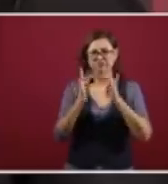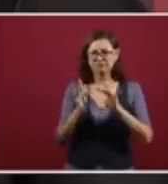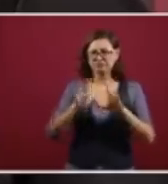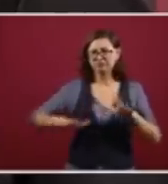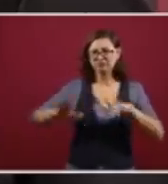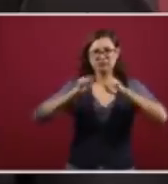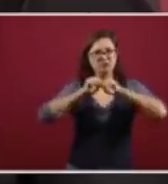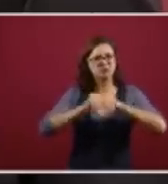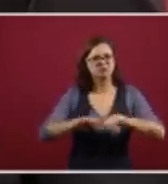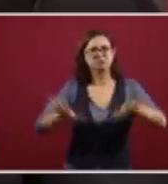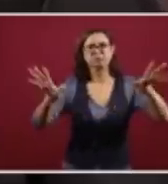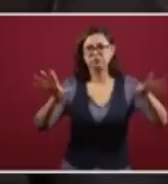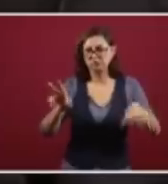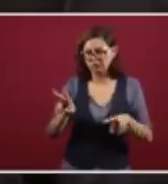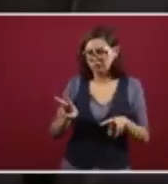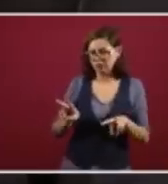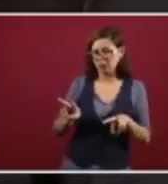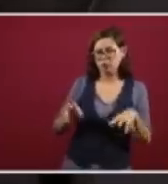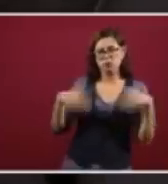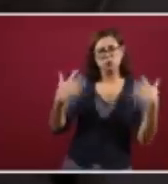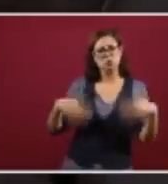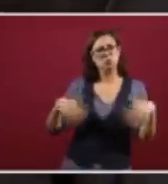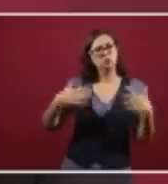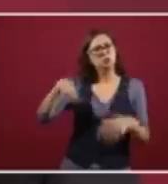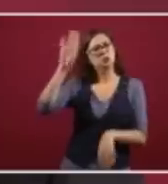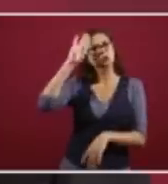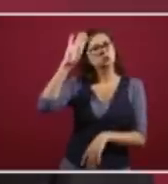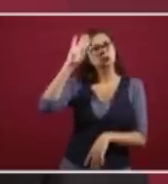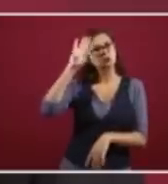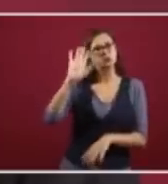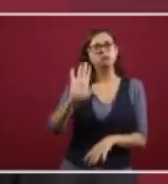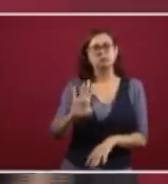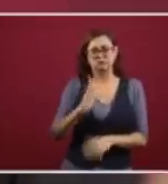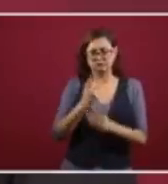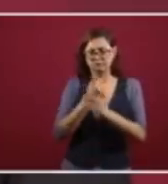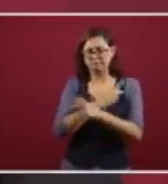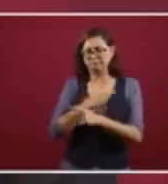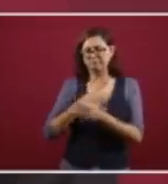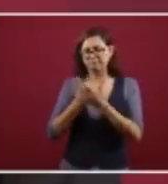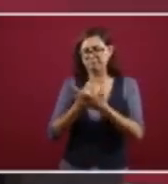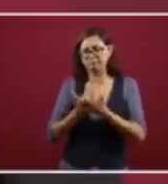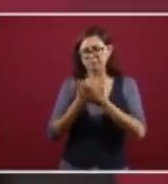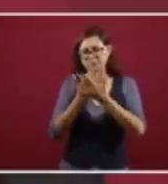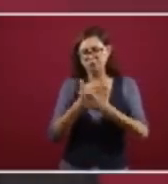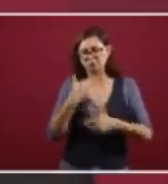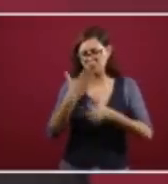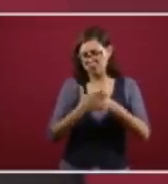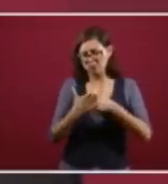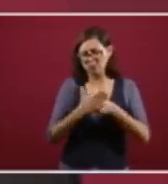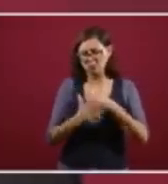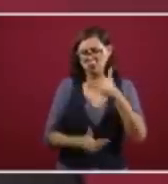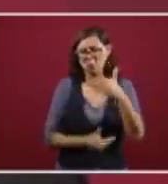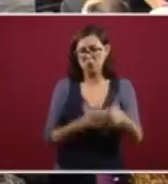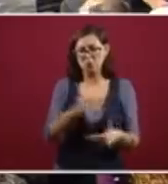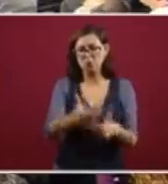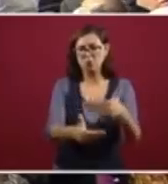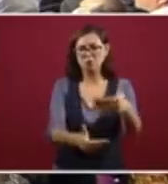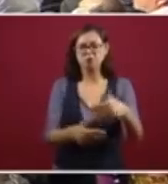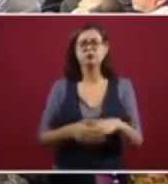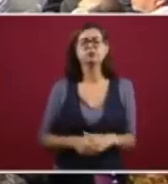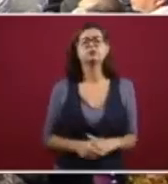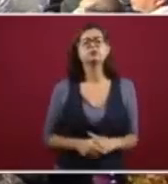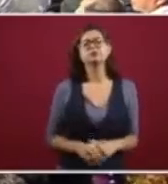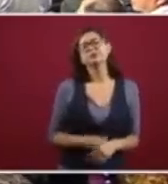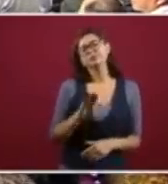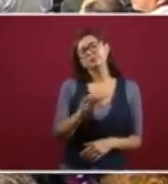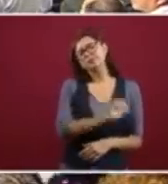fuerte. Entonces, tenemos que esperar a ver qué va a suceder. Y la siguiente pregunta, la